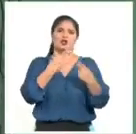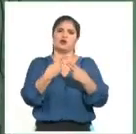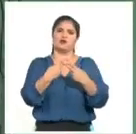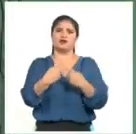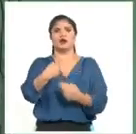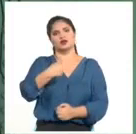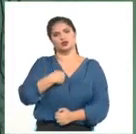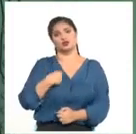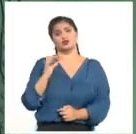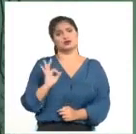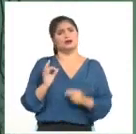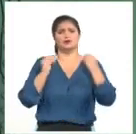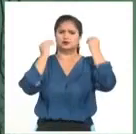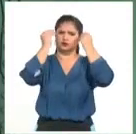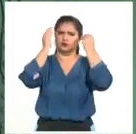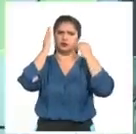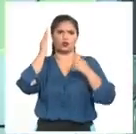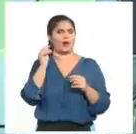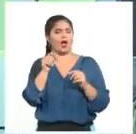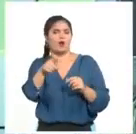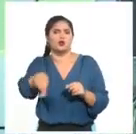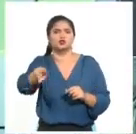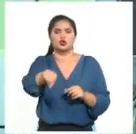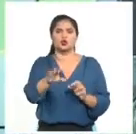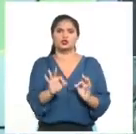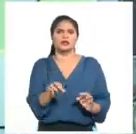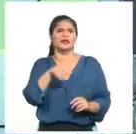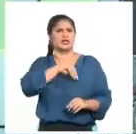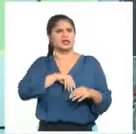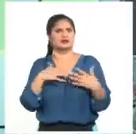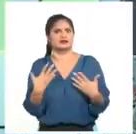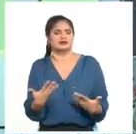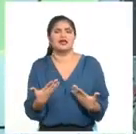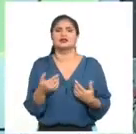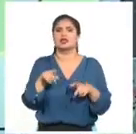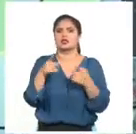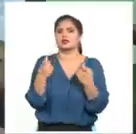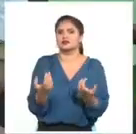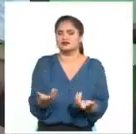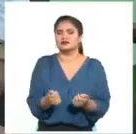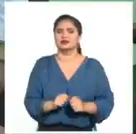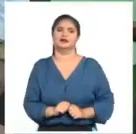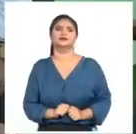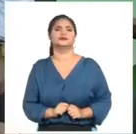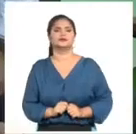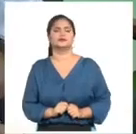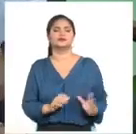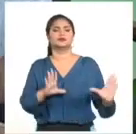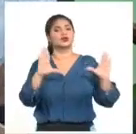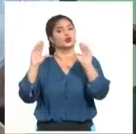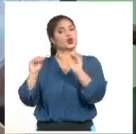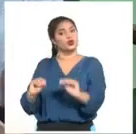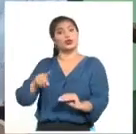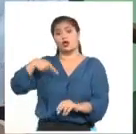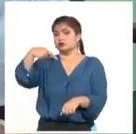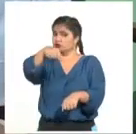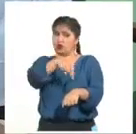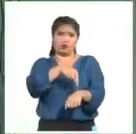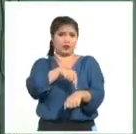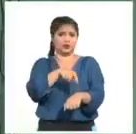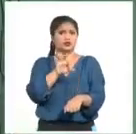estamos preocupados por los pacientes a toda hora, como lo digo a los pacientes, y él también, 24/7. En todo momento